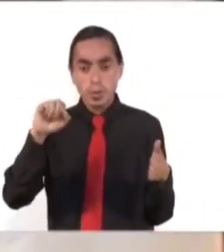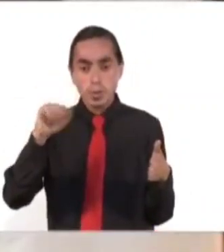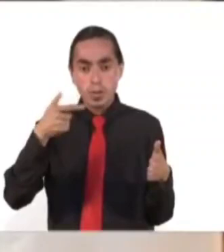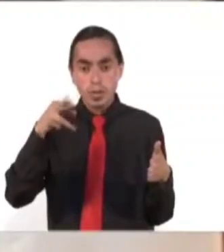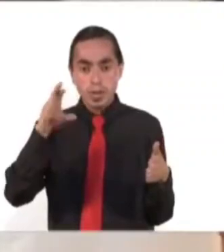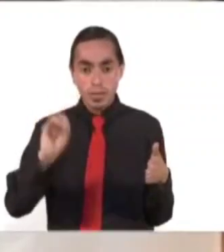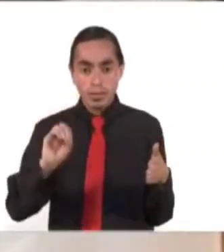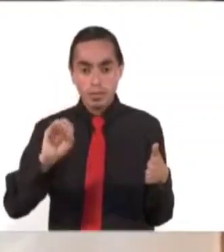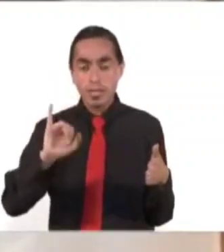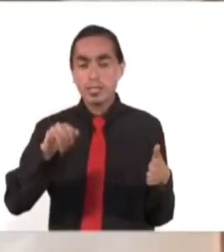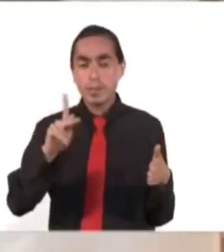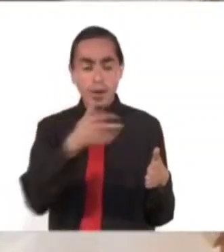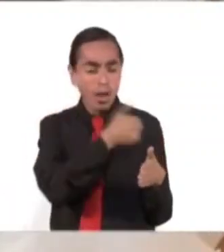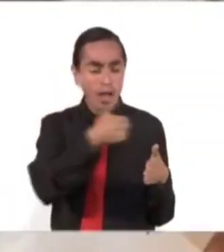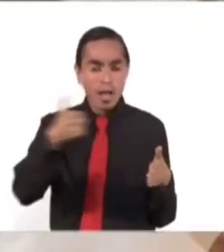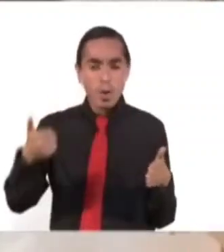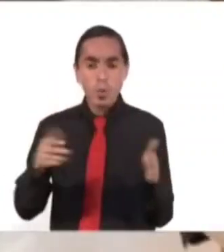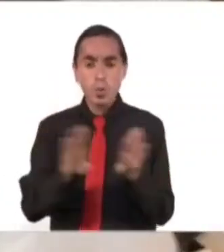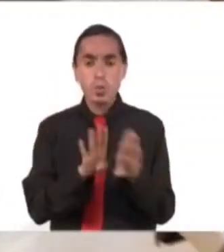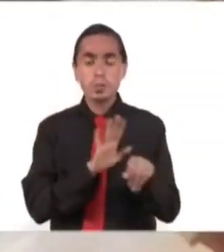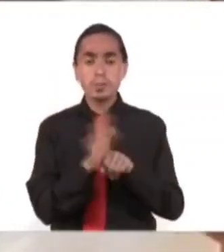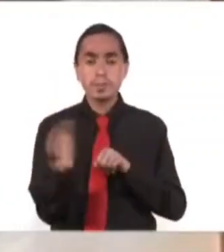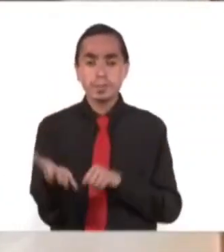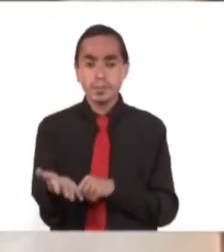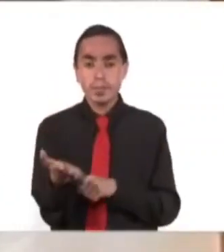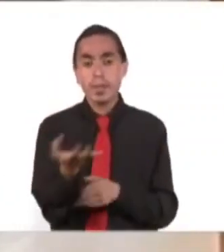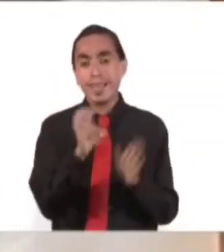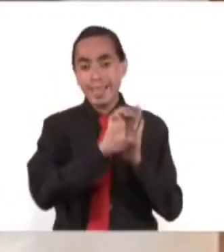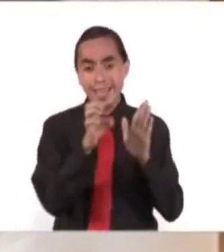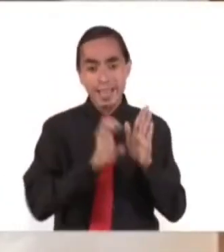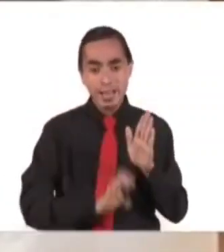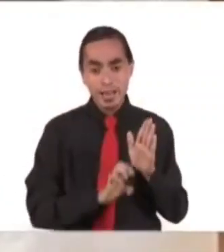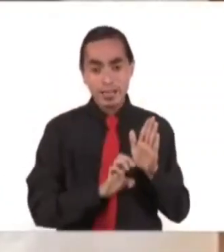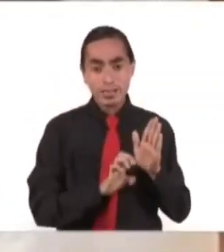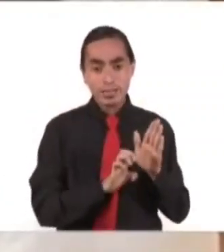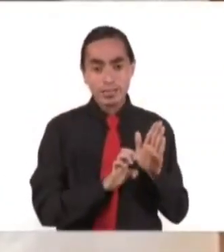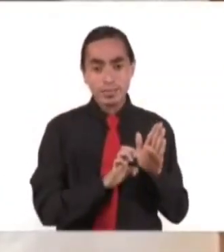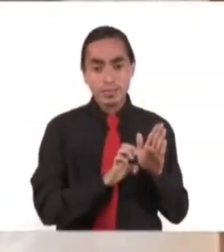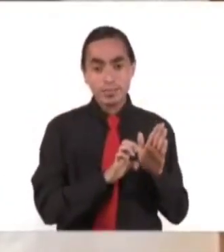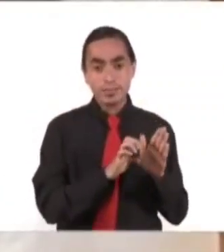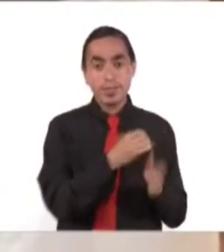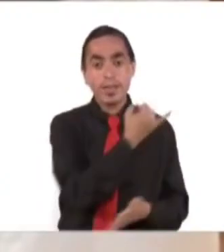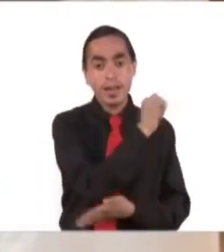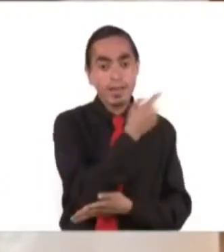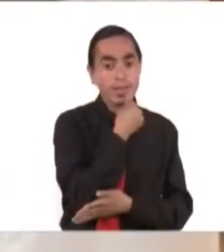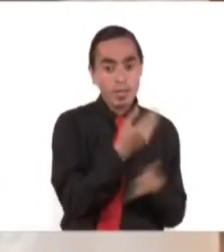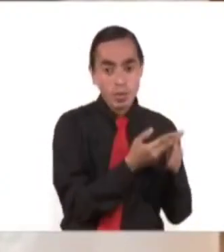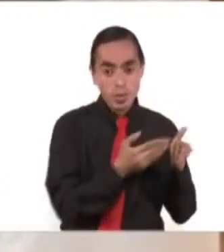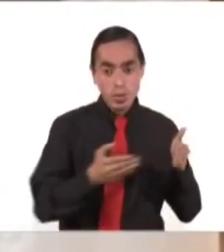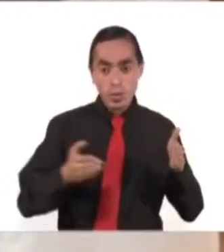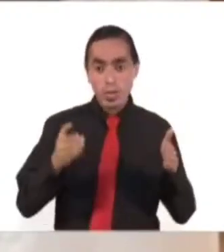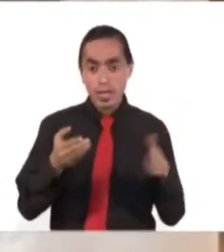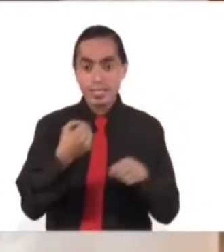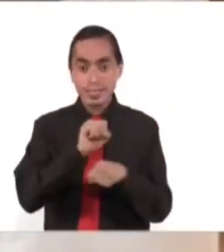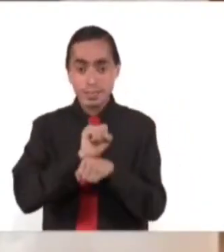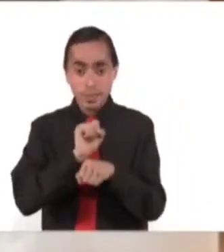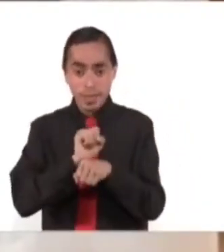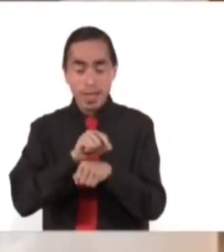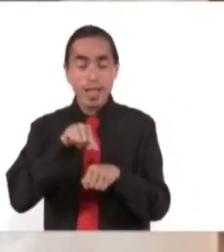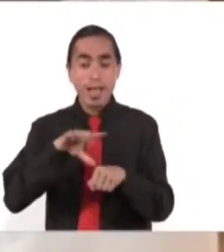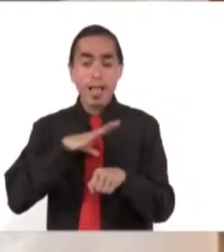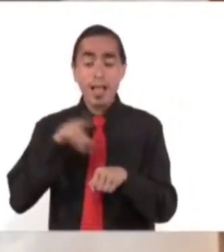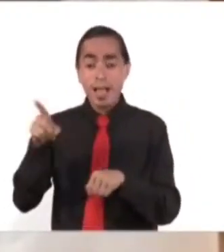decir sintéticamente. Por ejemplo, para la educación básica, de preescolar, primaria y secundaria, la doctora Sheinbaum